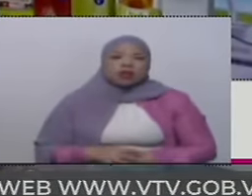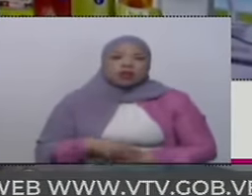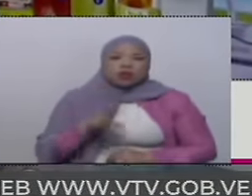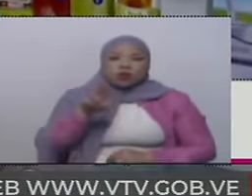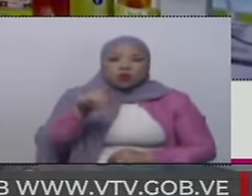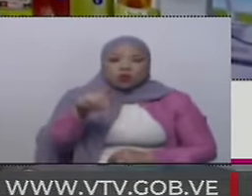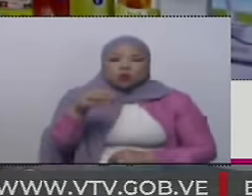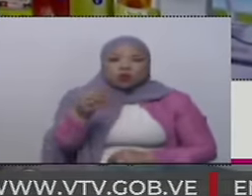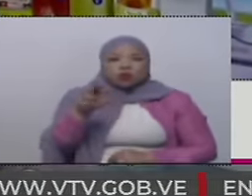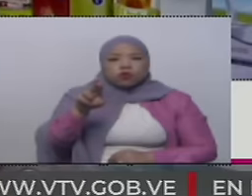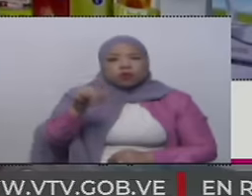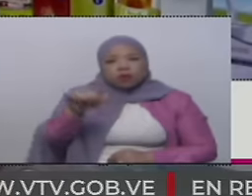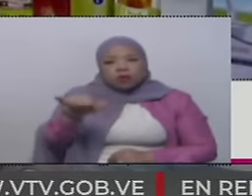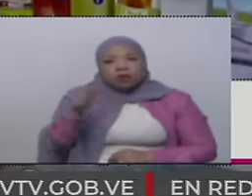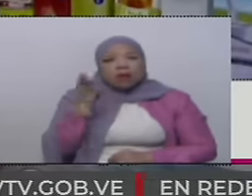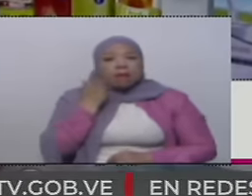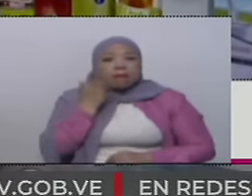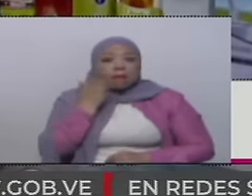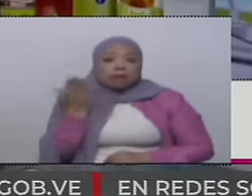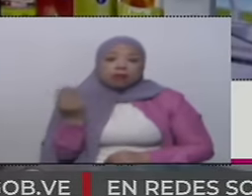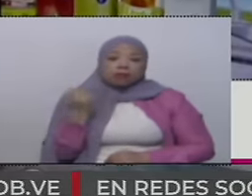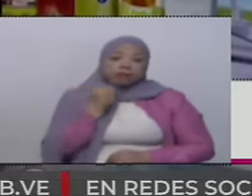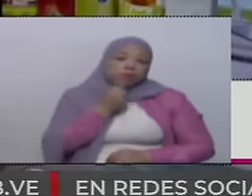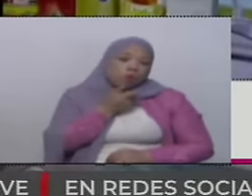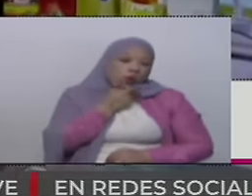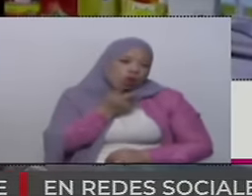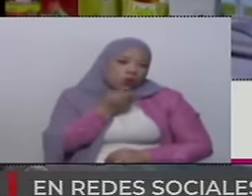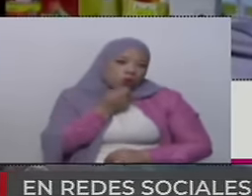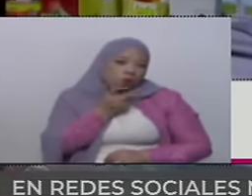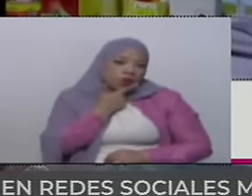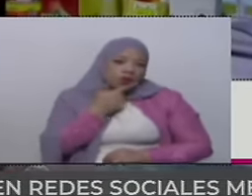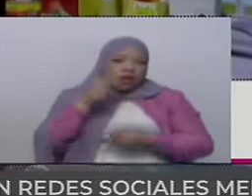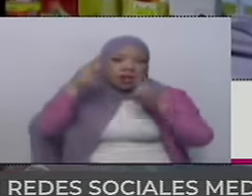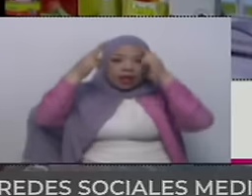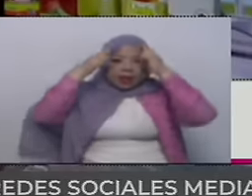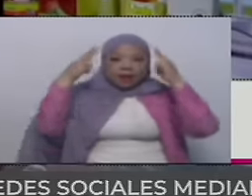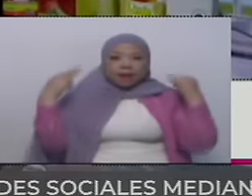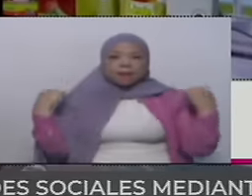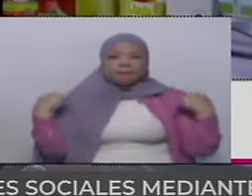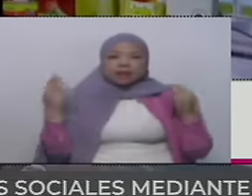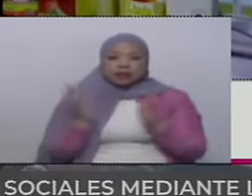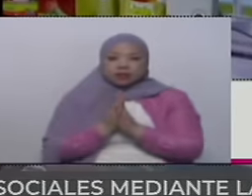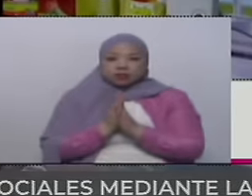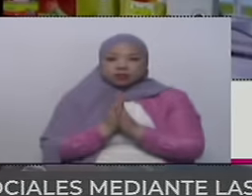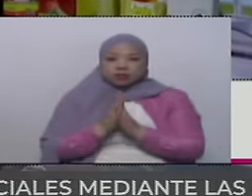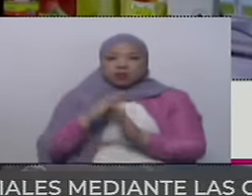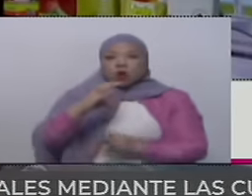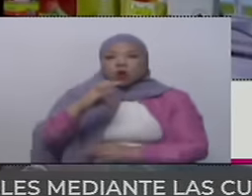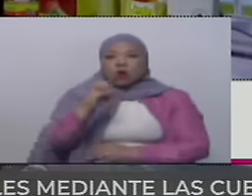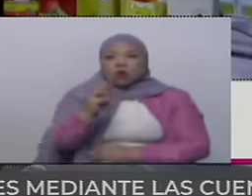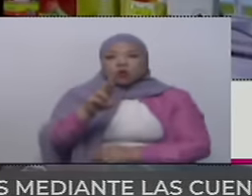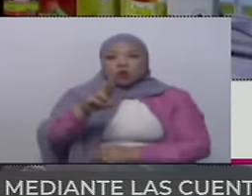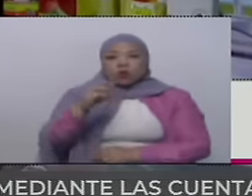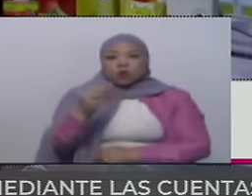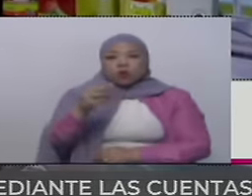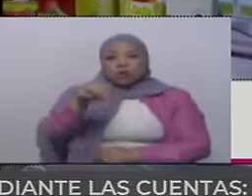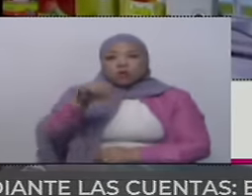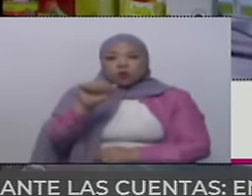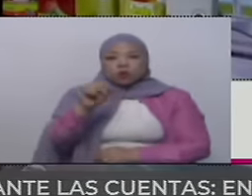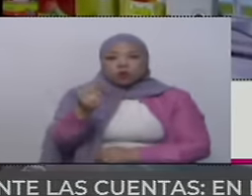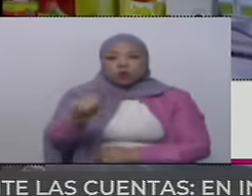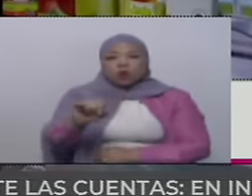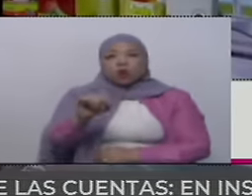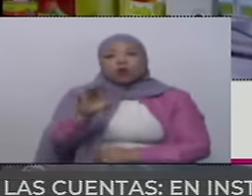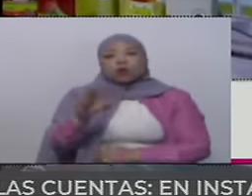Norma Coromoto. Mi mamá. Bien bonito, ¿viste? Como sí, la Virgen de Coromoto. Así. ¿Estás en La Guaira? Yo estoy en La Guaira, en